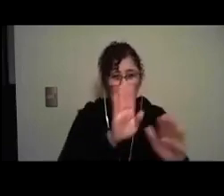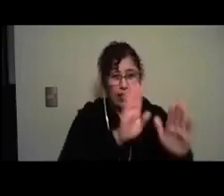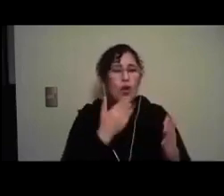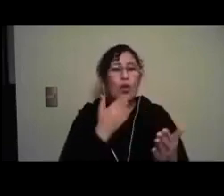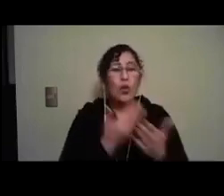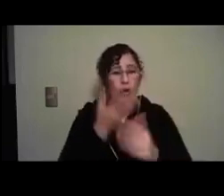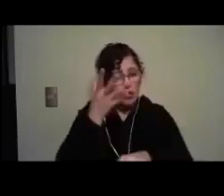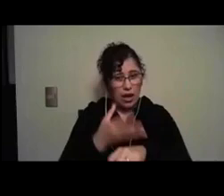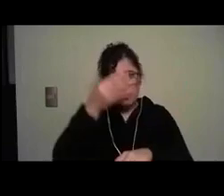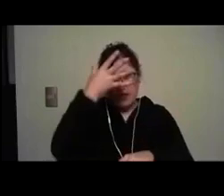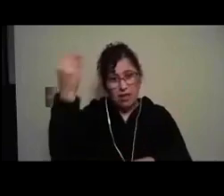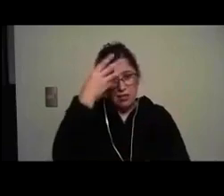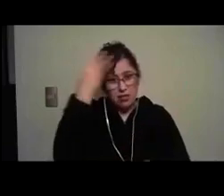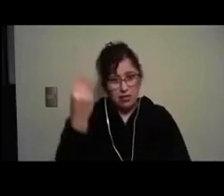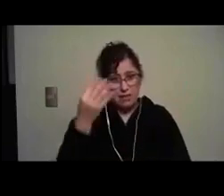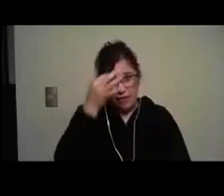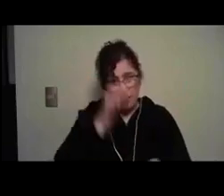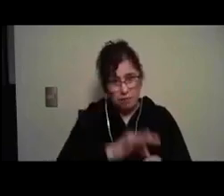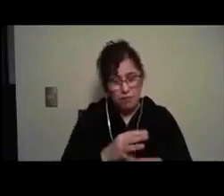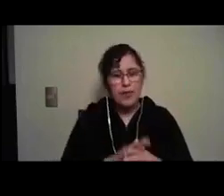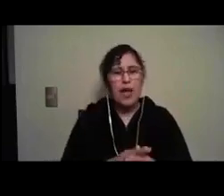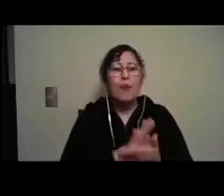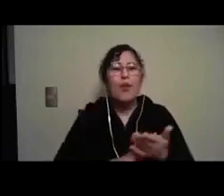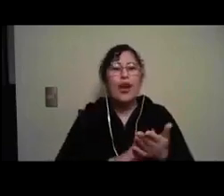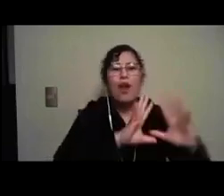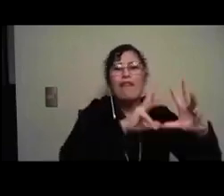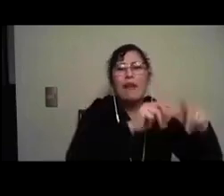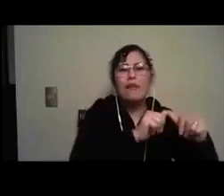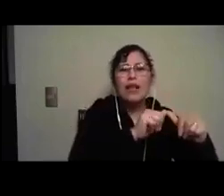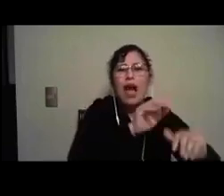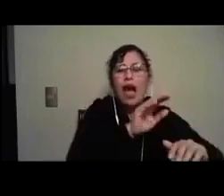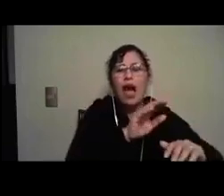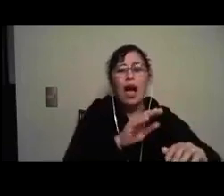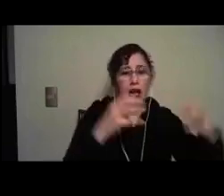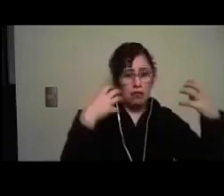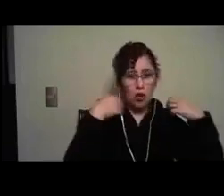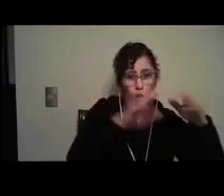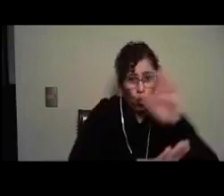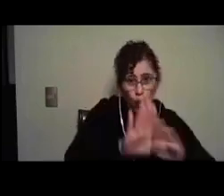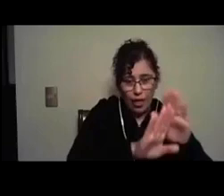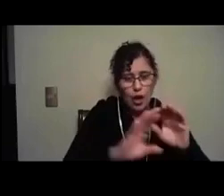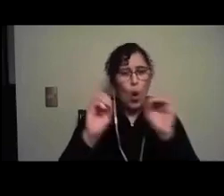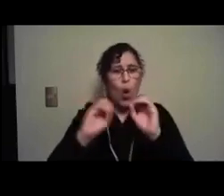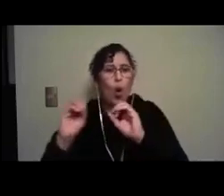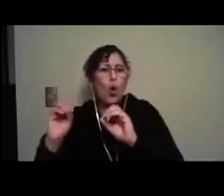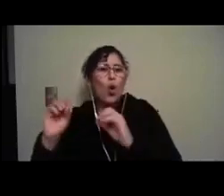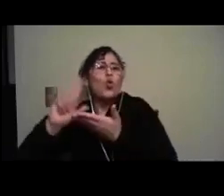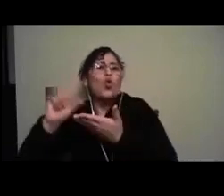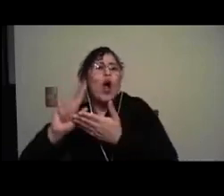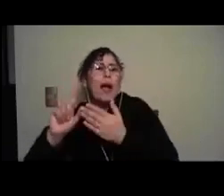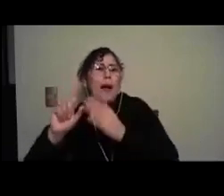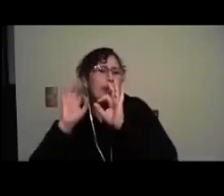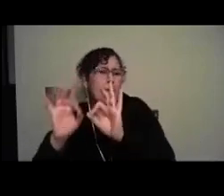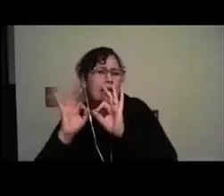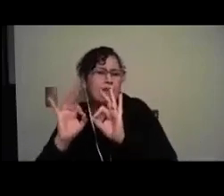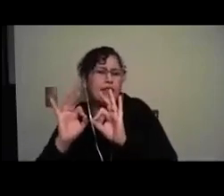o Alzheimer, es si se quedan al cuidado de la familia o si lo llevan a una residencia de adultos mayores. Y no